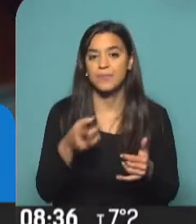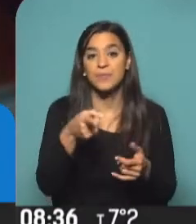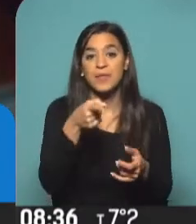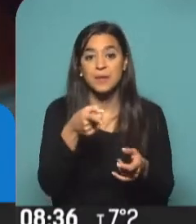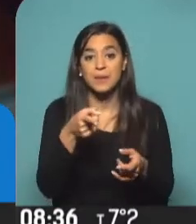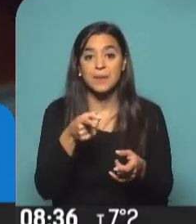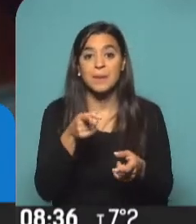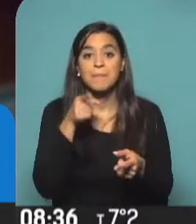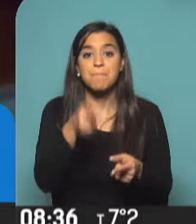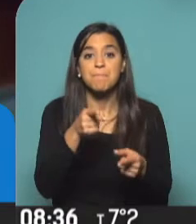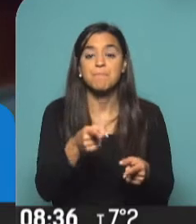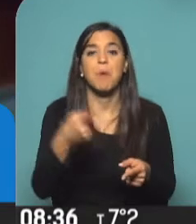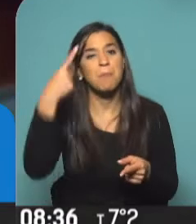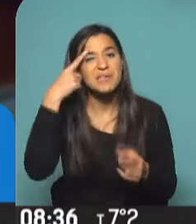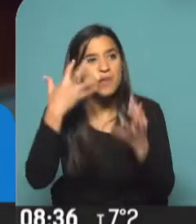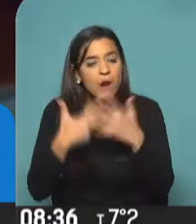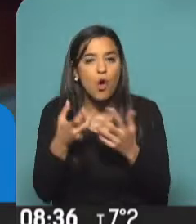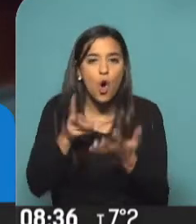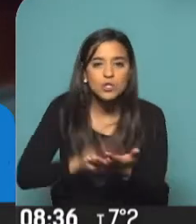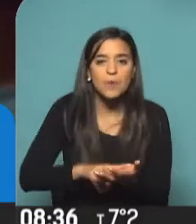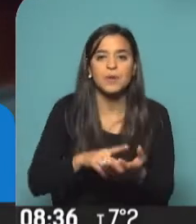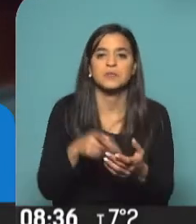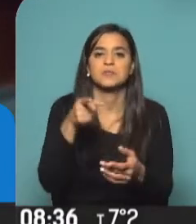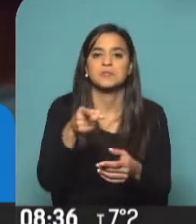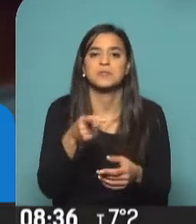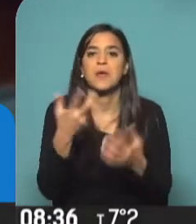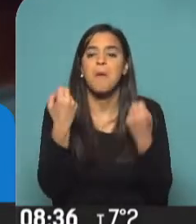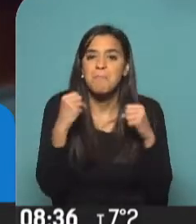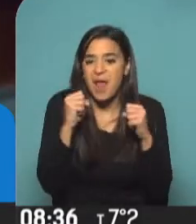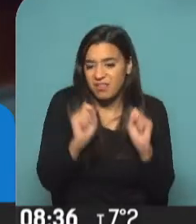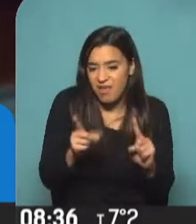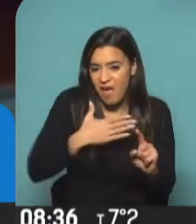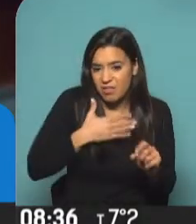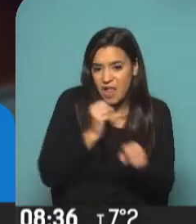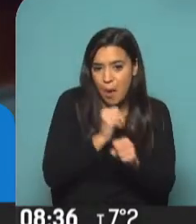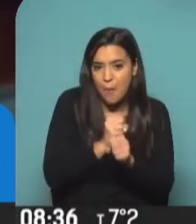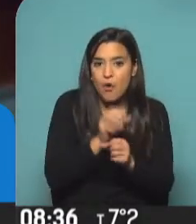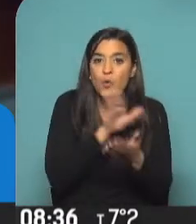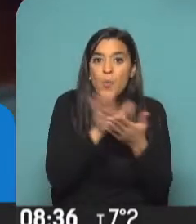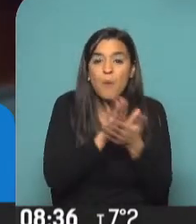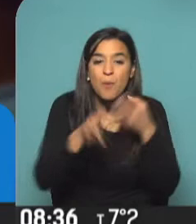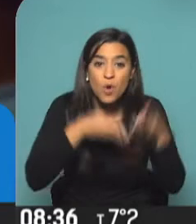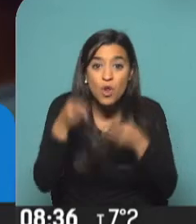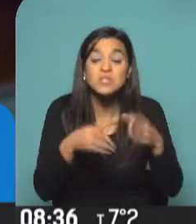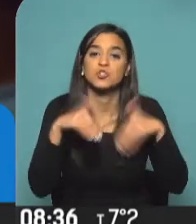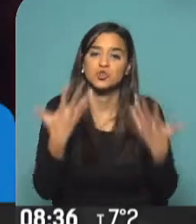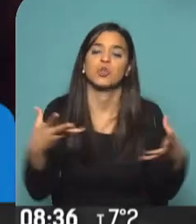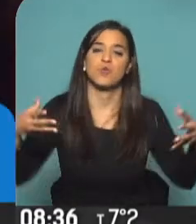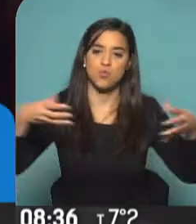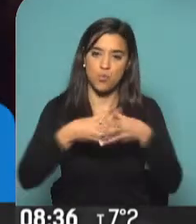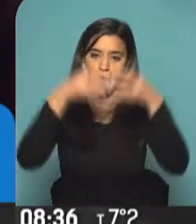ese repensar lo que es la praxis forense aplicada a estas nuevas violencias es que nos constituimos